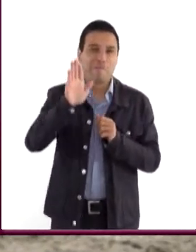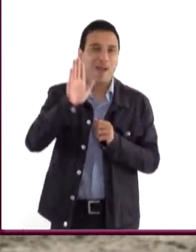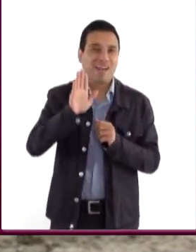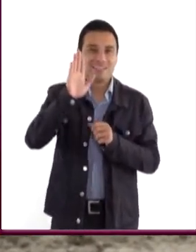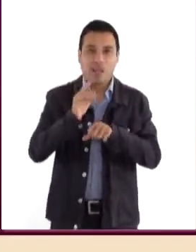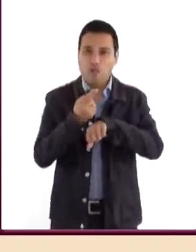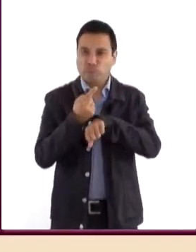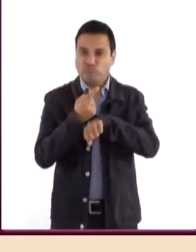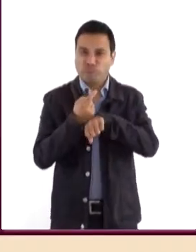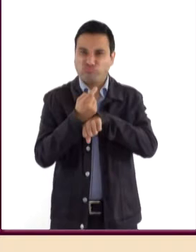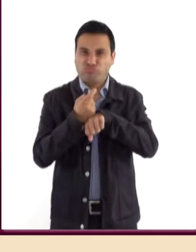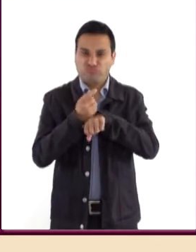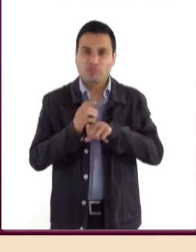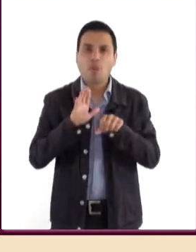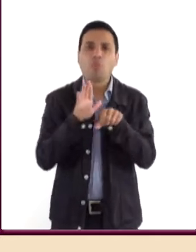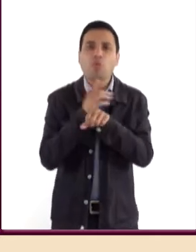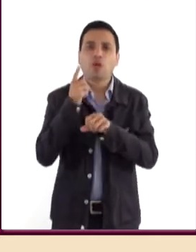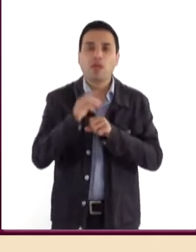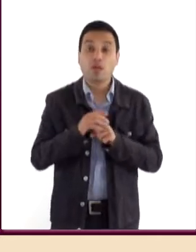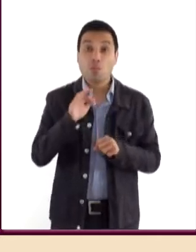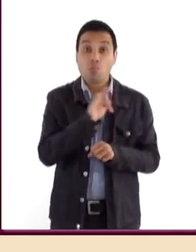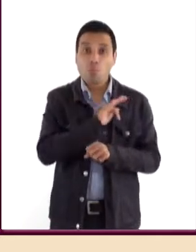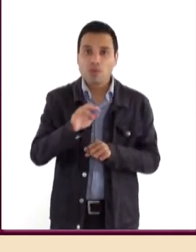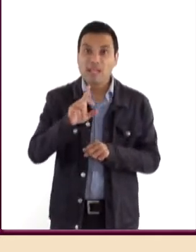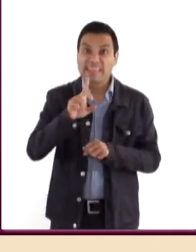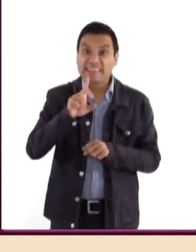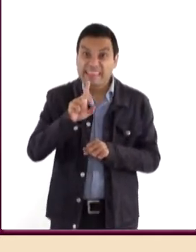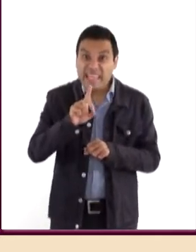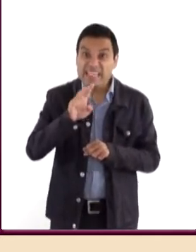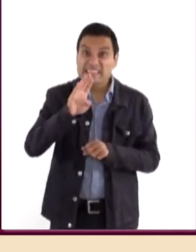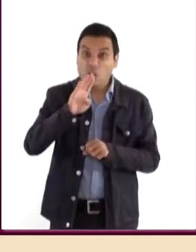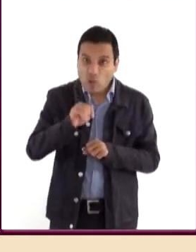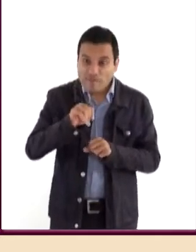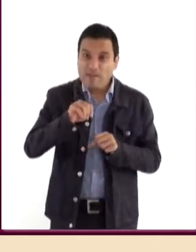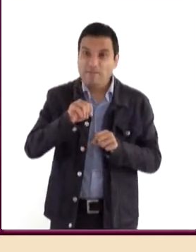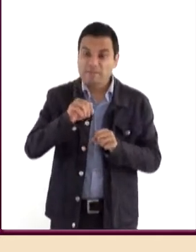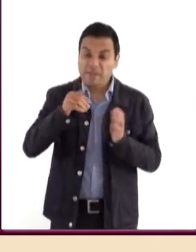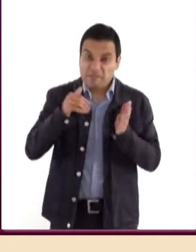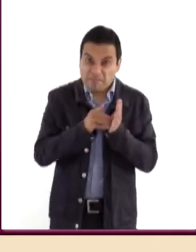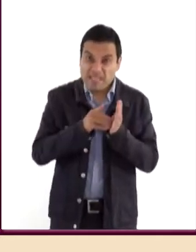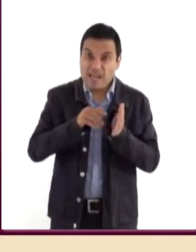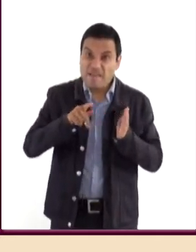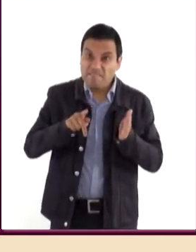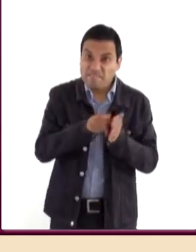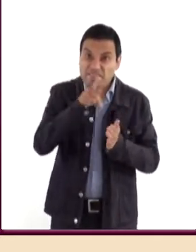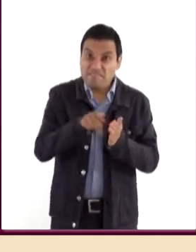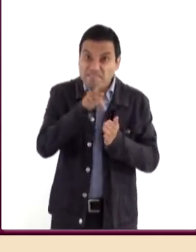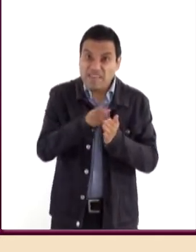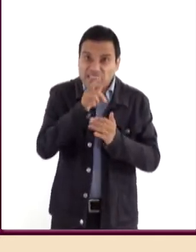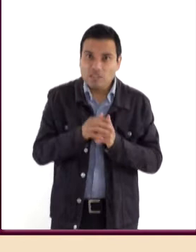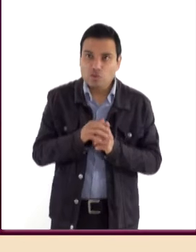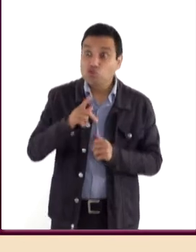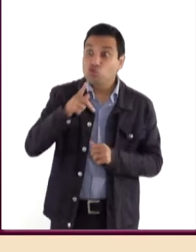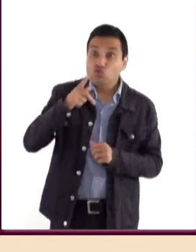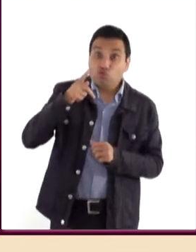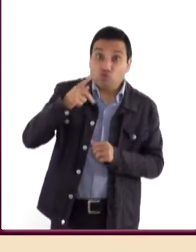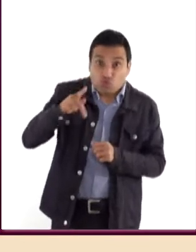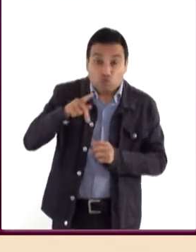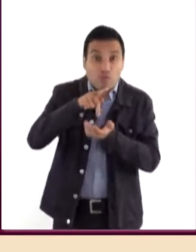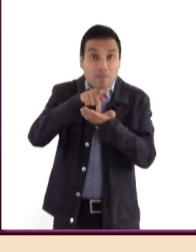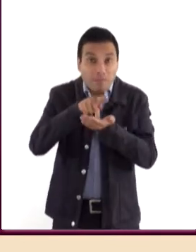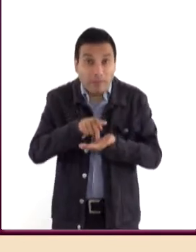los insectos, pues puede resistir hasta 39,000 veces o 150 newtons su propio